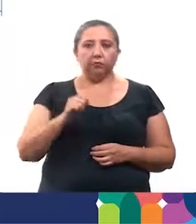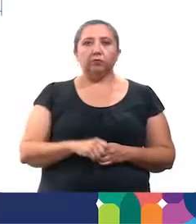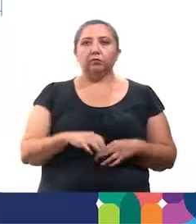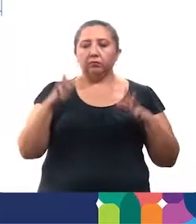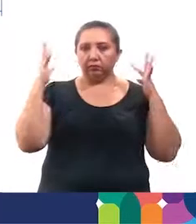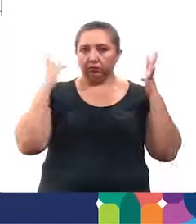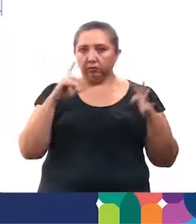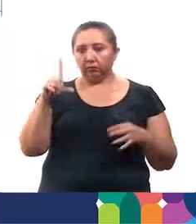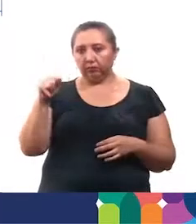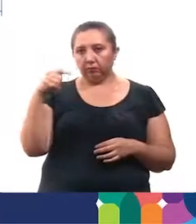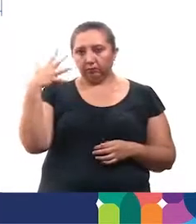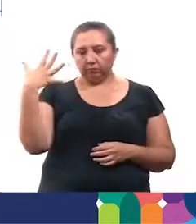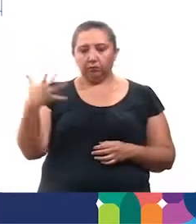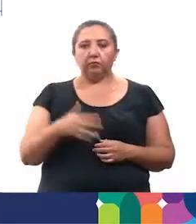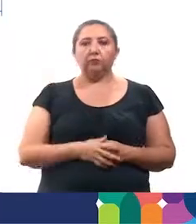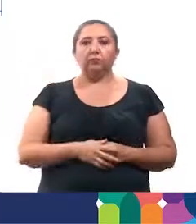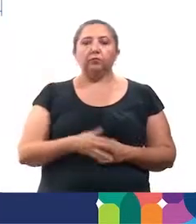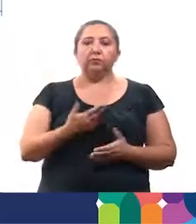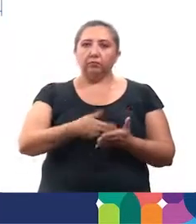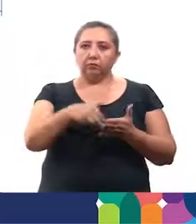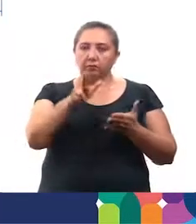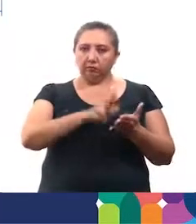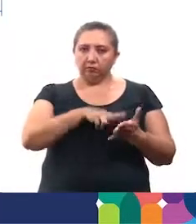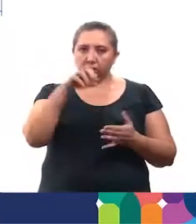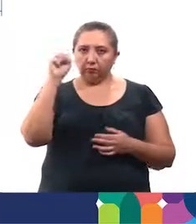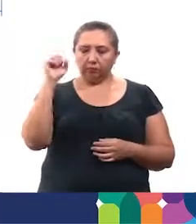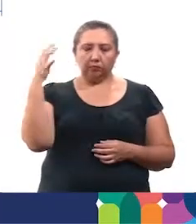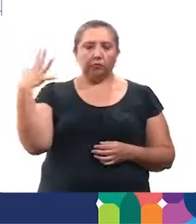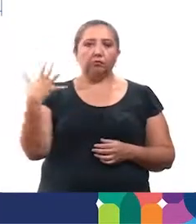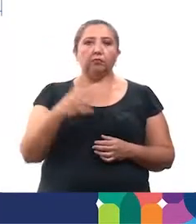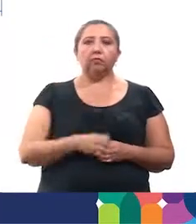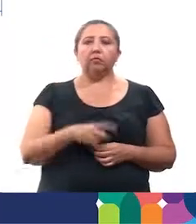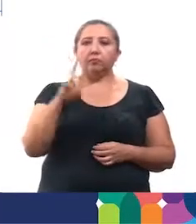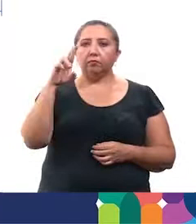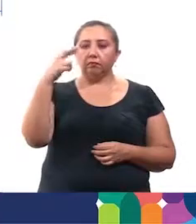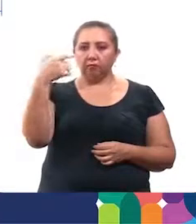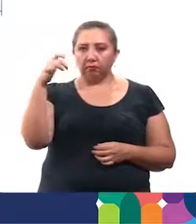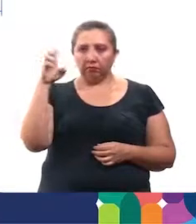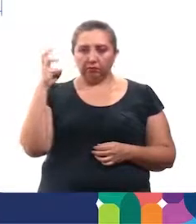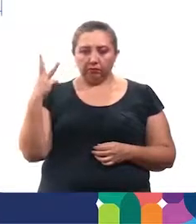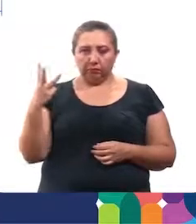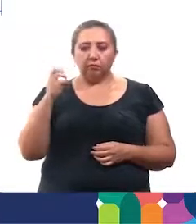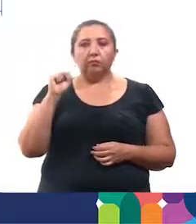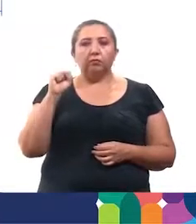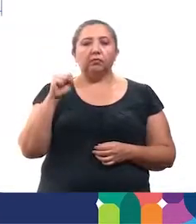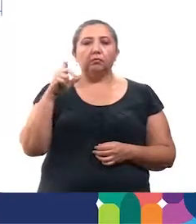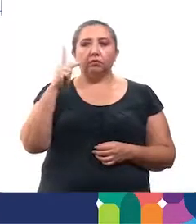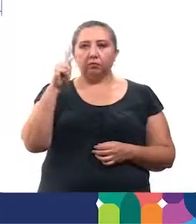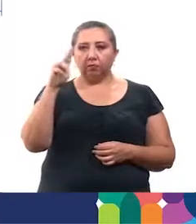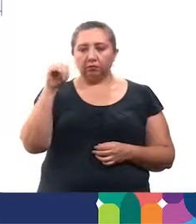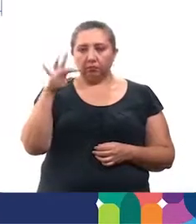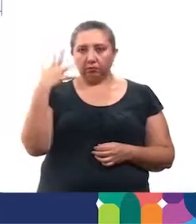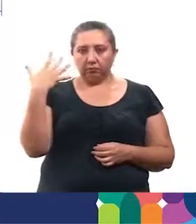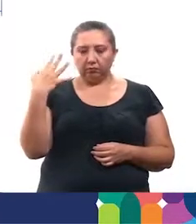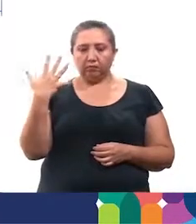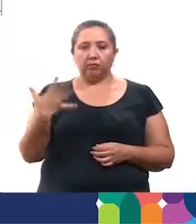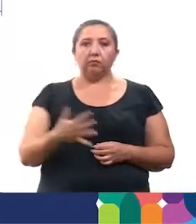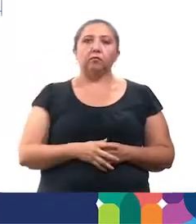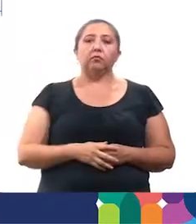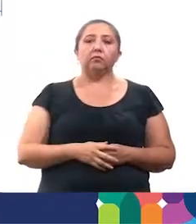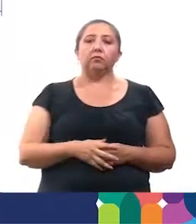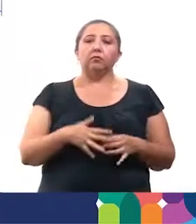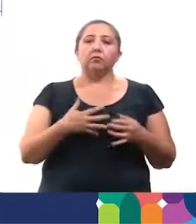Francisco de Montejo 75, Los Héroes 65, Vergel 3 60, Pacaptún